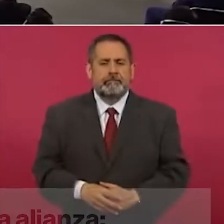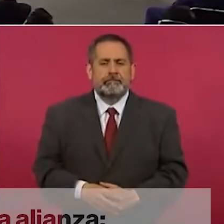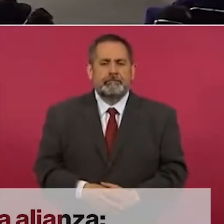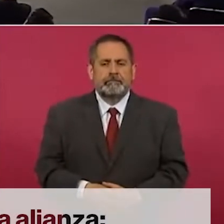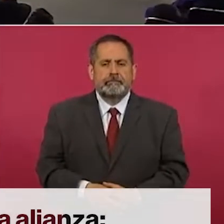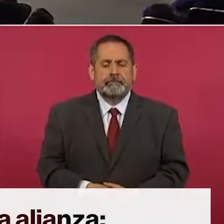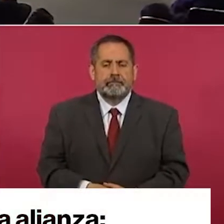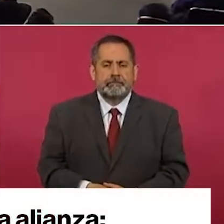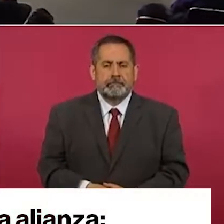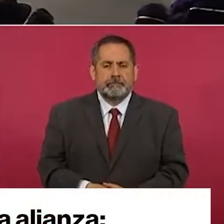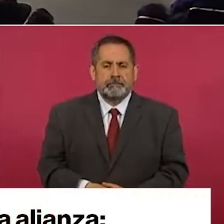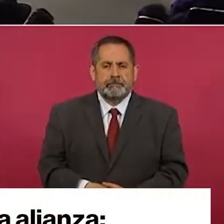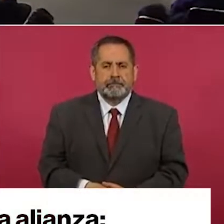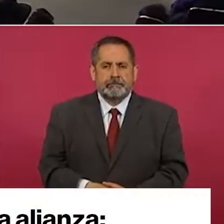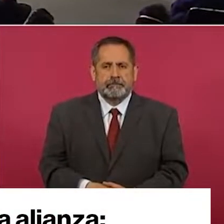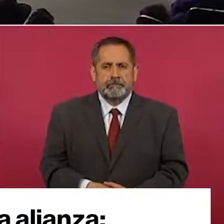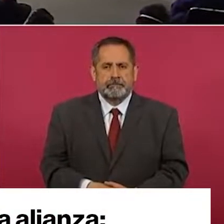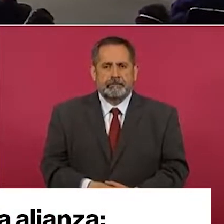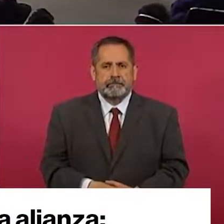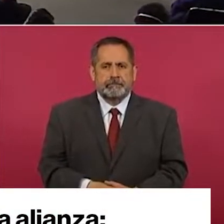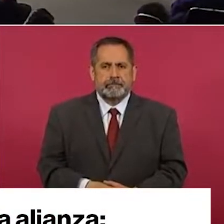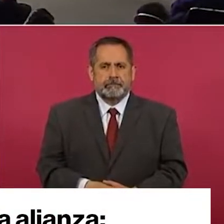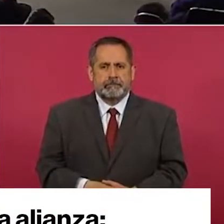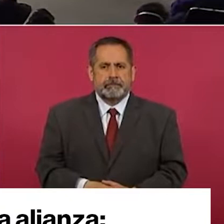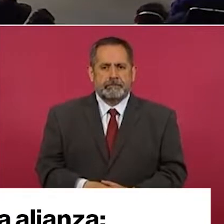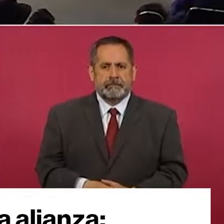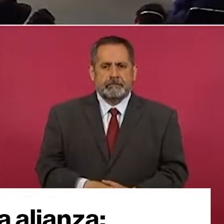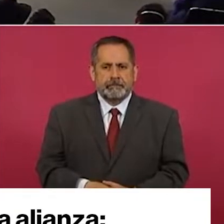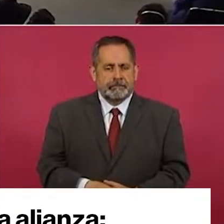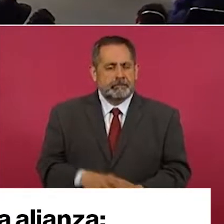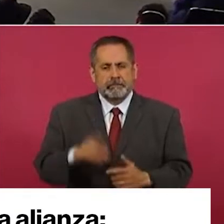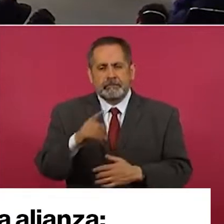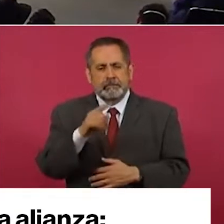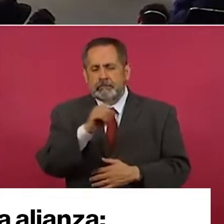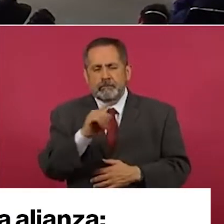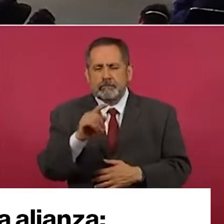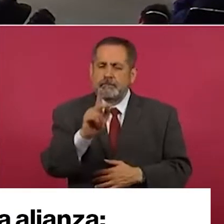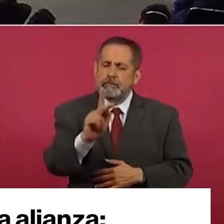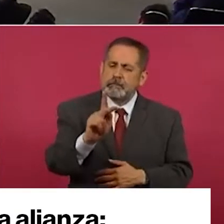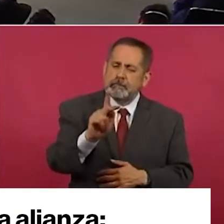Bueno, es un acuerdo, ya por eso no se le llama pacto.